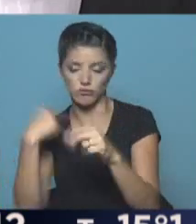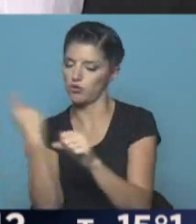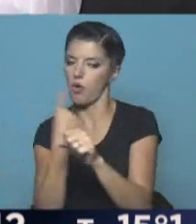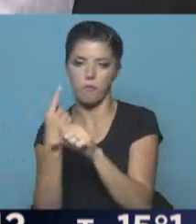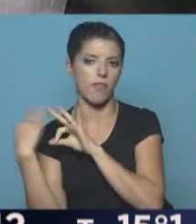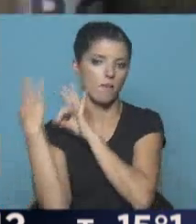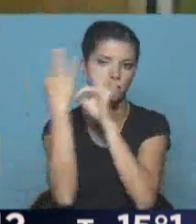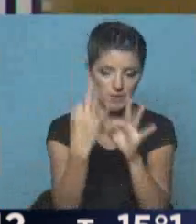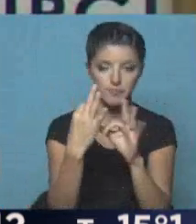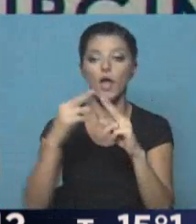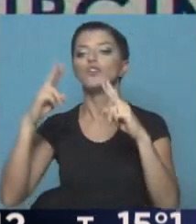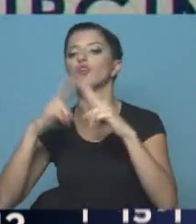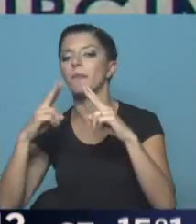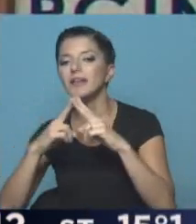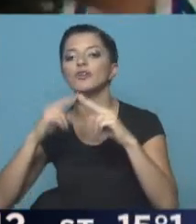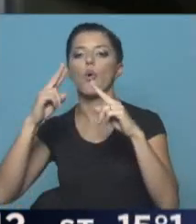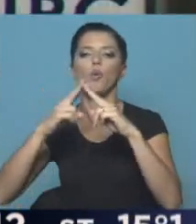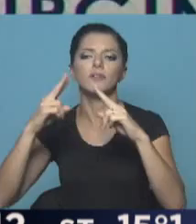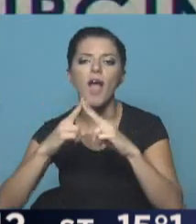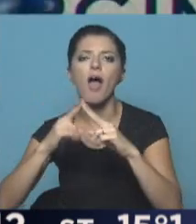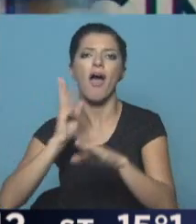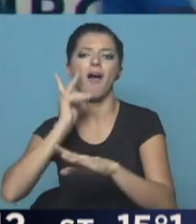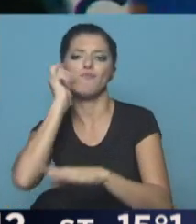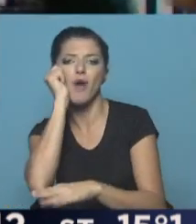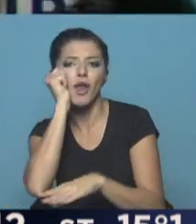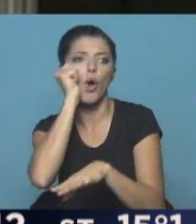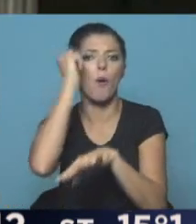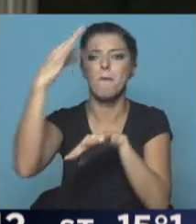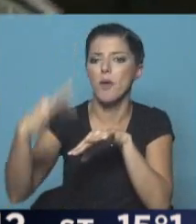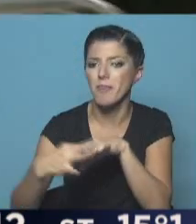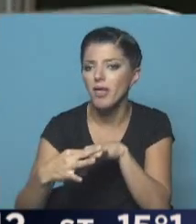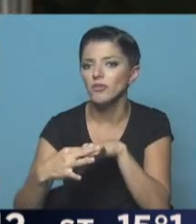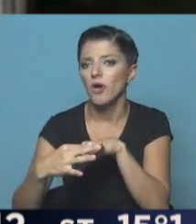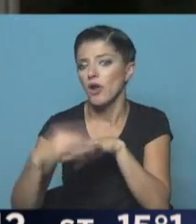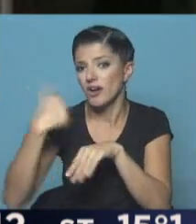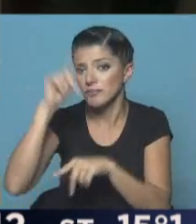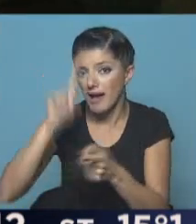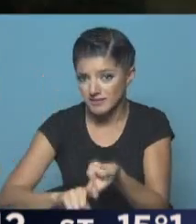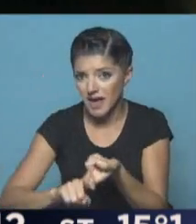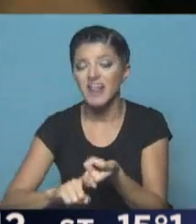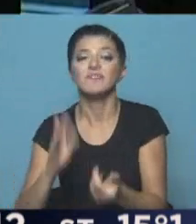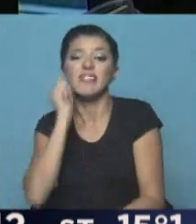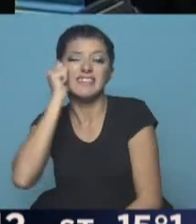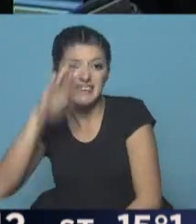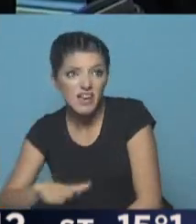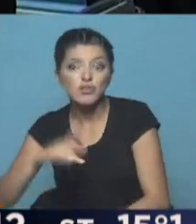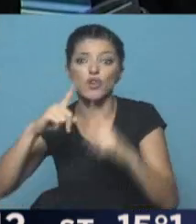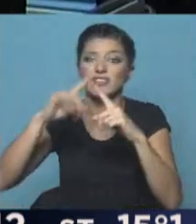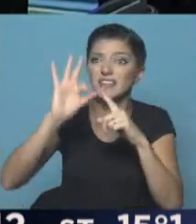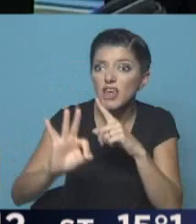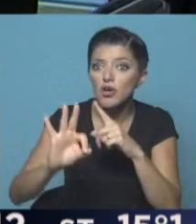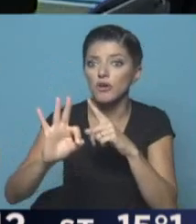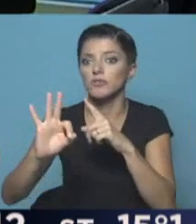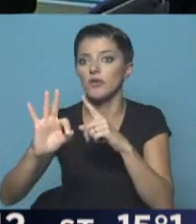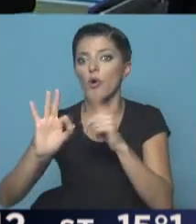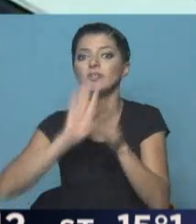Novios. Sobrinos, cuñados, abuelos, prometidos, es decir, en este caso aquellos que se van a casar, nietos, tíos y miembros de